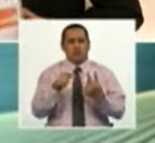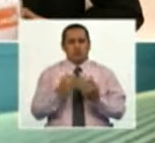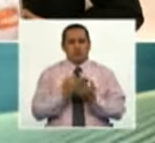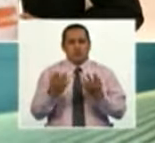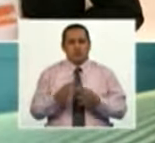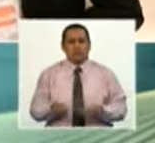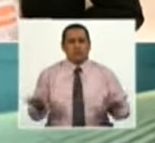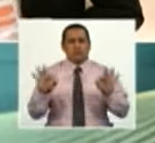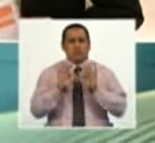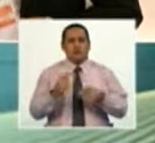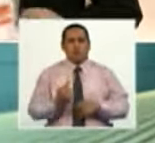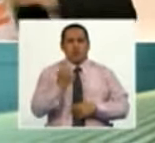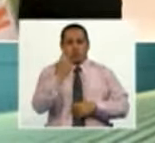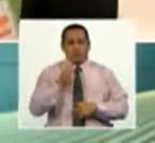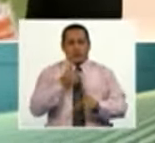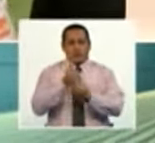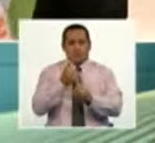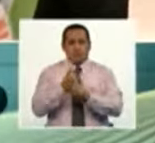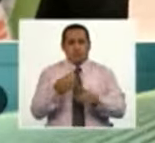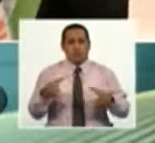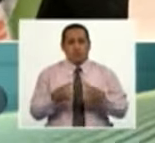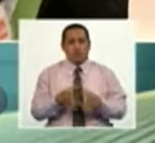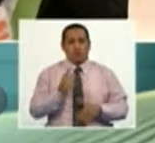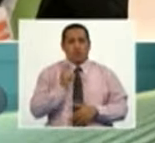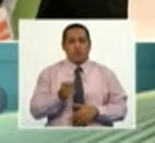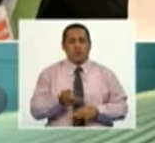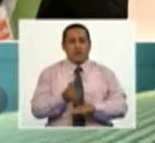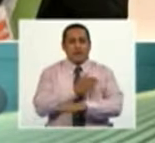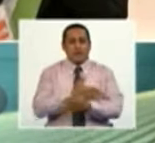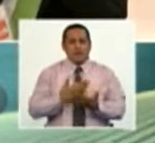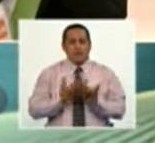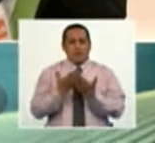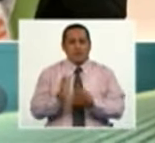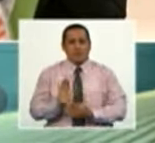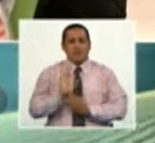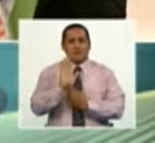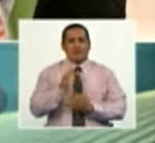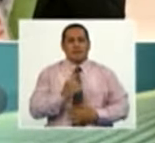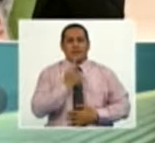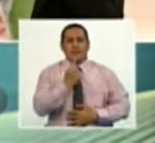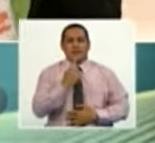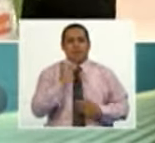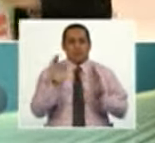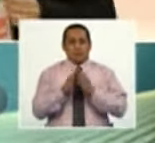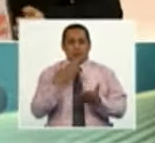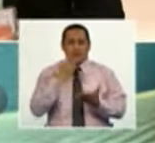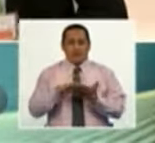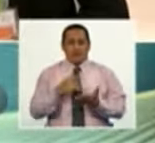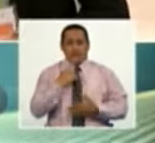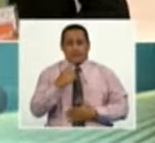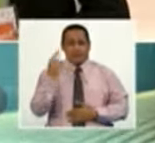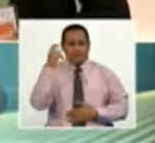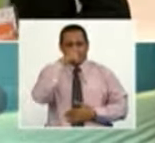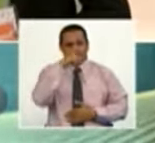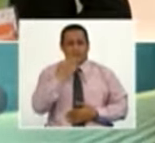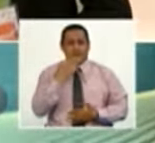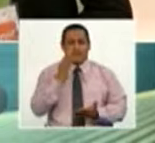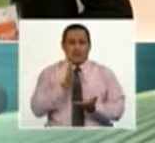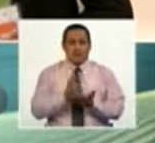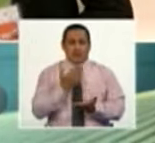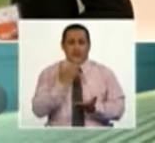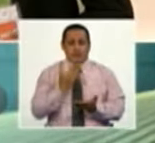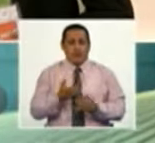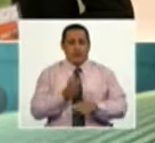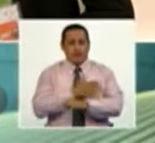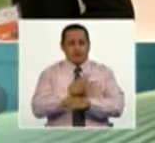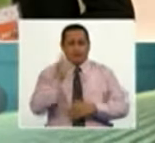cuestiones importantes. Una, que el propio tribunal en uno de sus fundamentos dice que la falta era compleja, y eso es bien